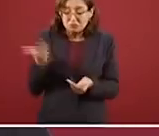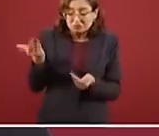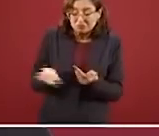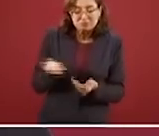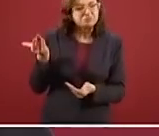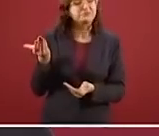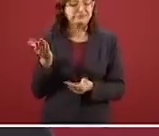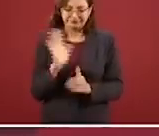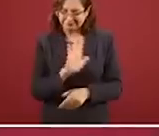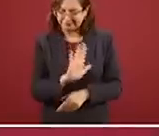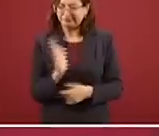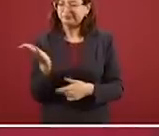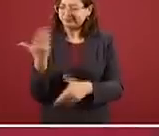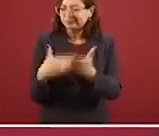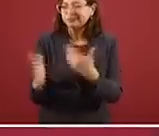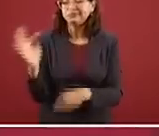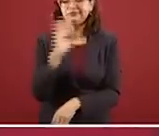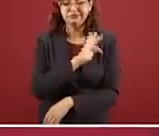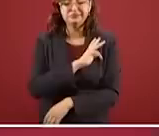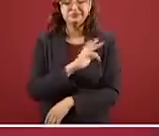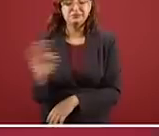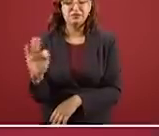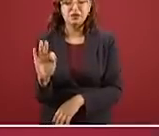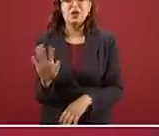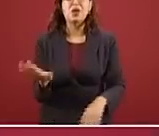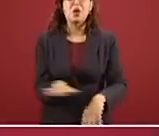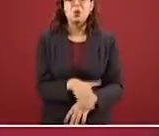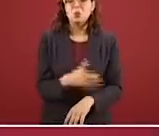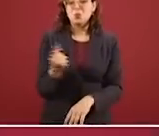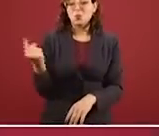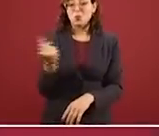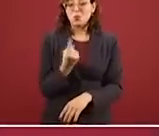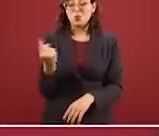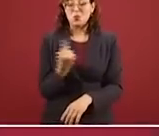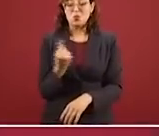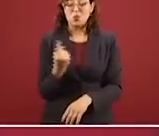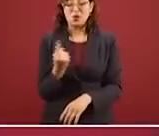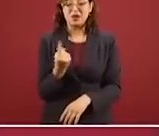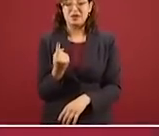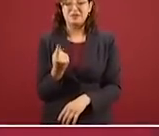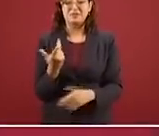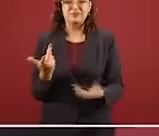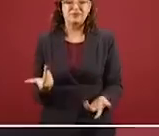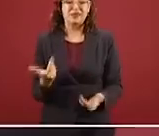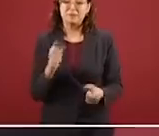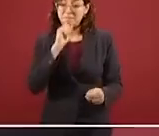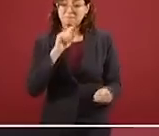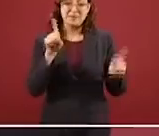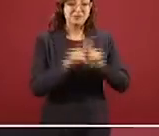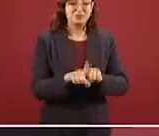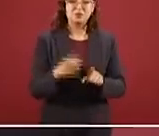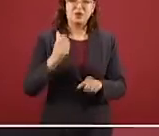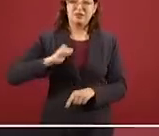porque así como se concentró la riqueza en el porfiriato,